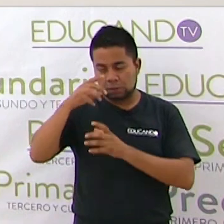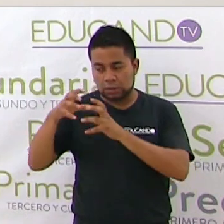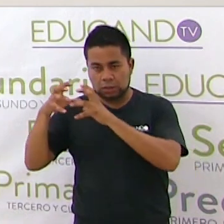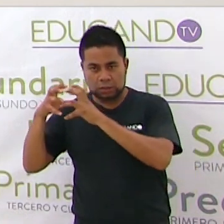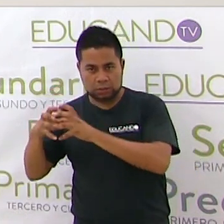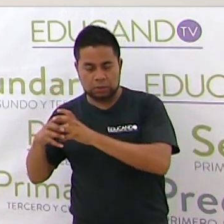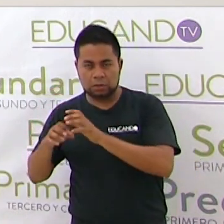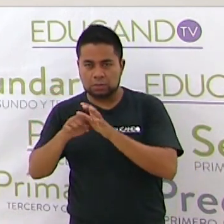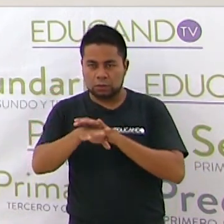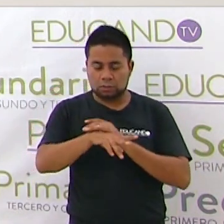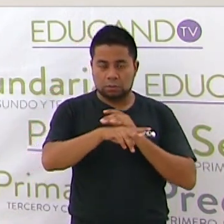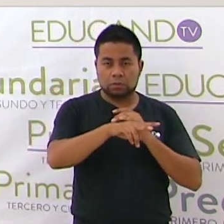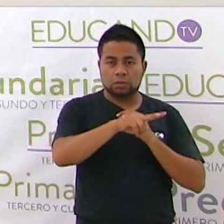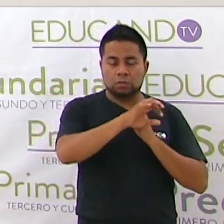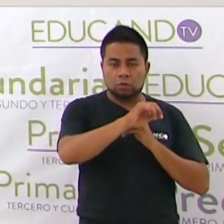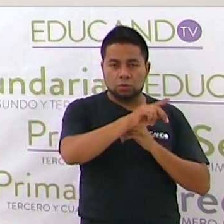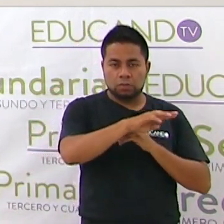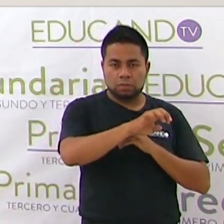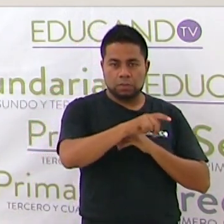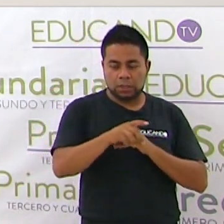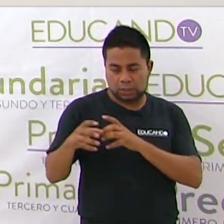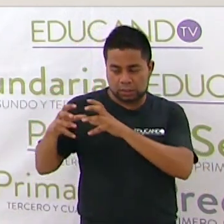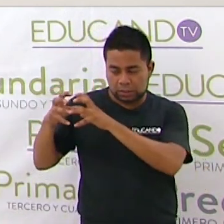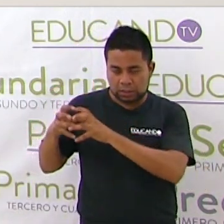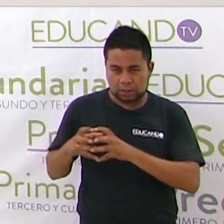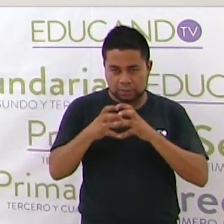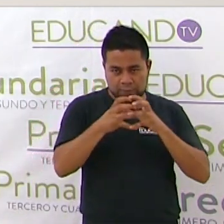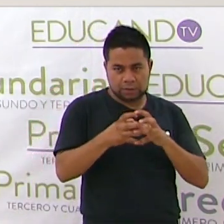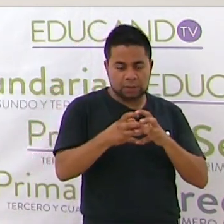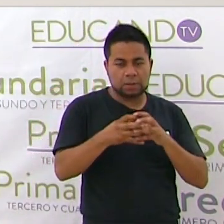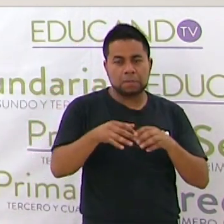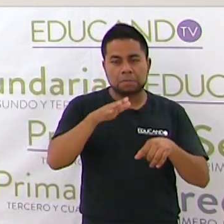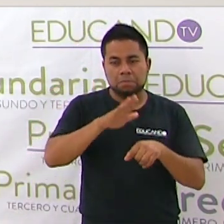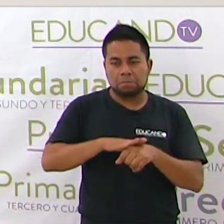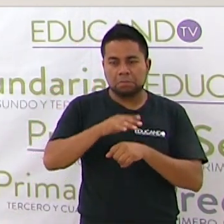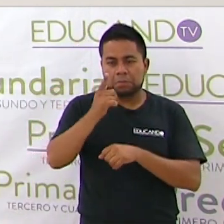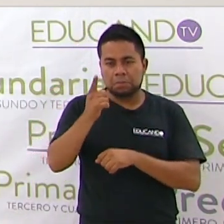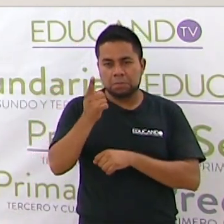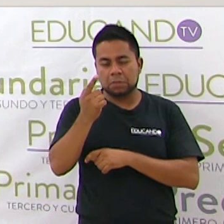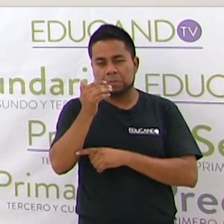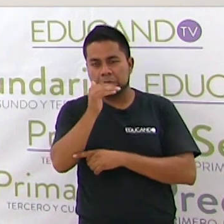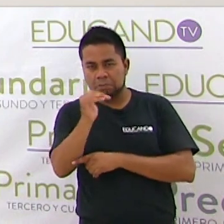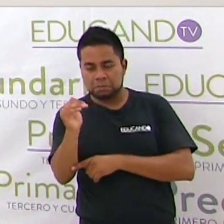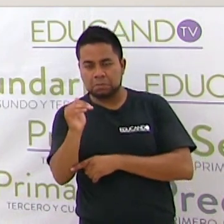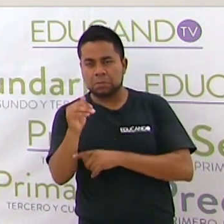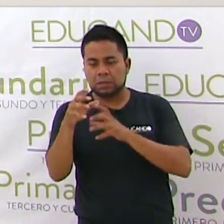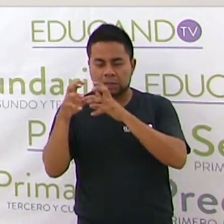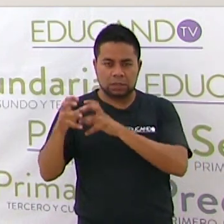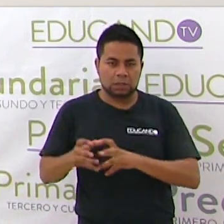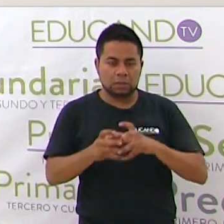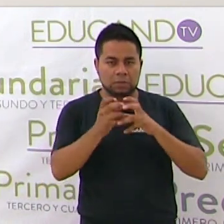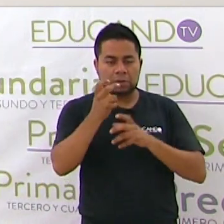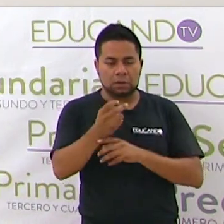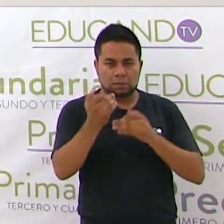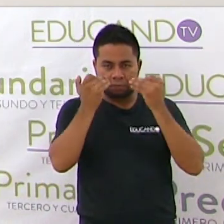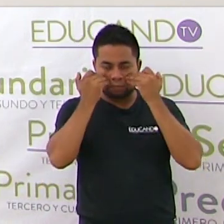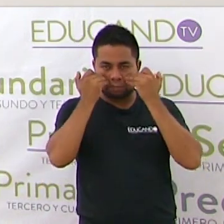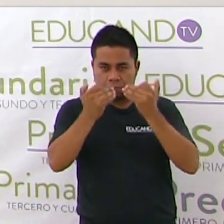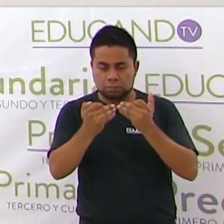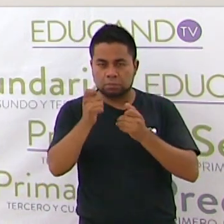haber el volumen de esta más otra media esfera, digamos. Y eso lo vamos a